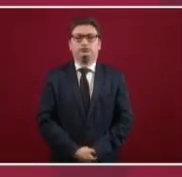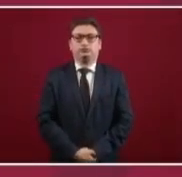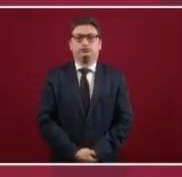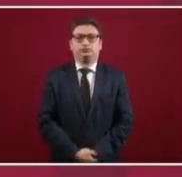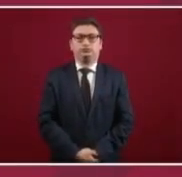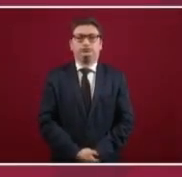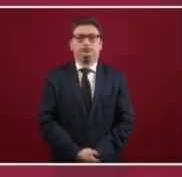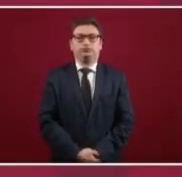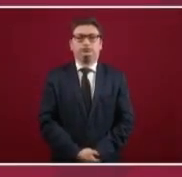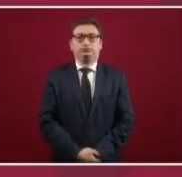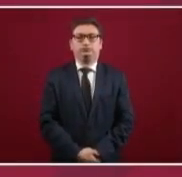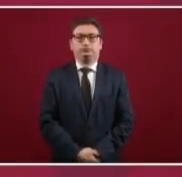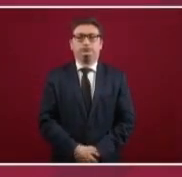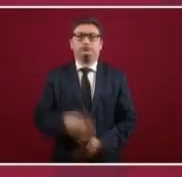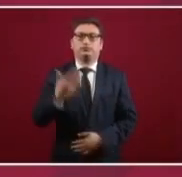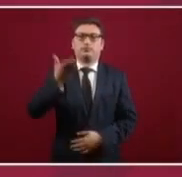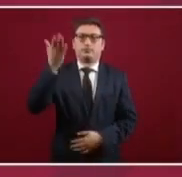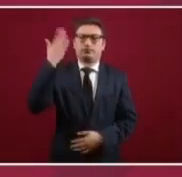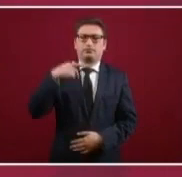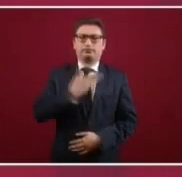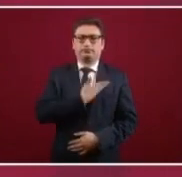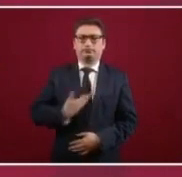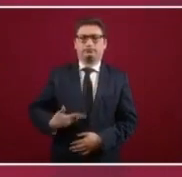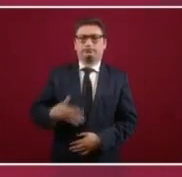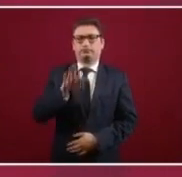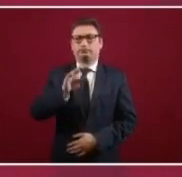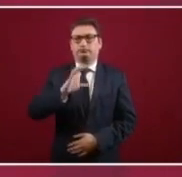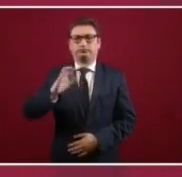estuvo felipe calderón